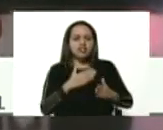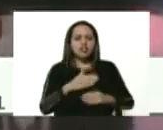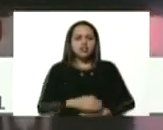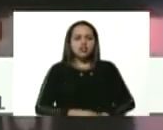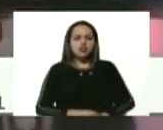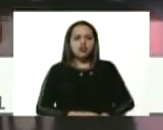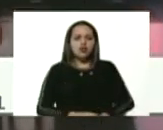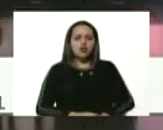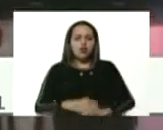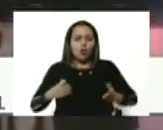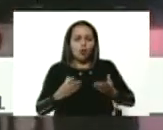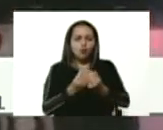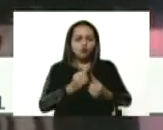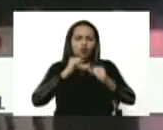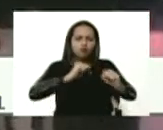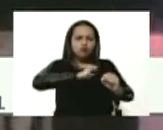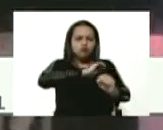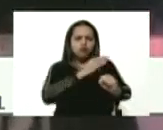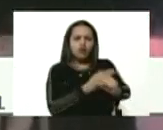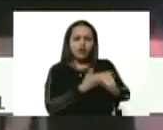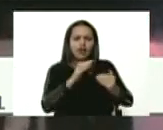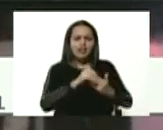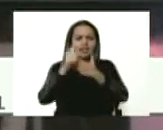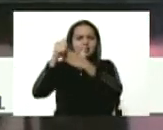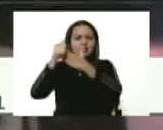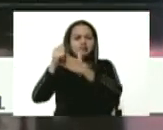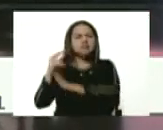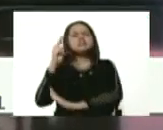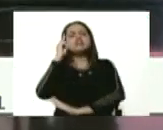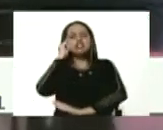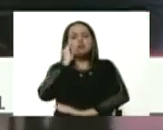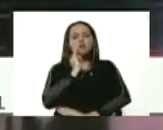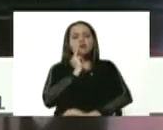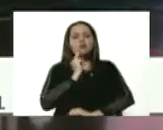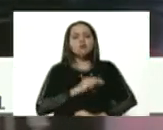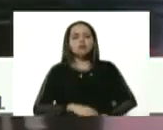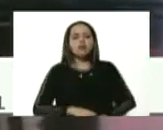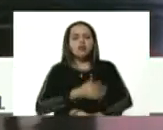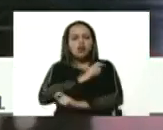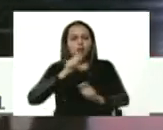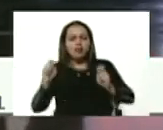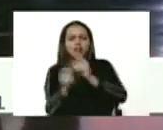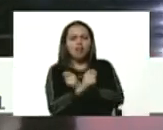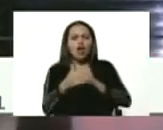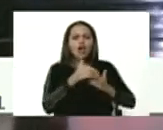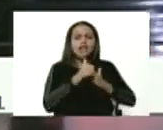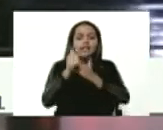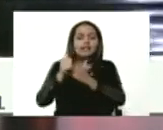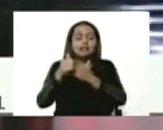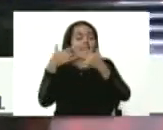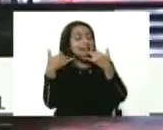poderoso líder, Simón Bolívar, convertido en líder ya de América.